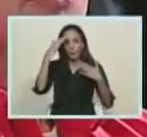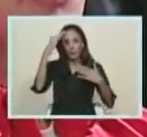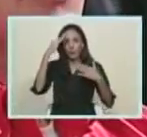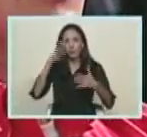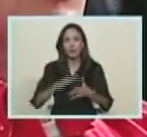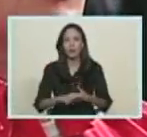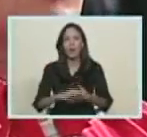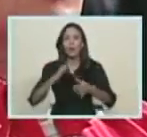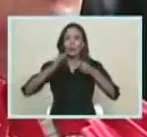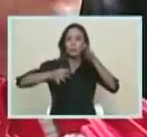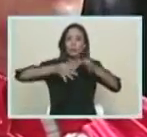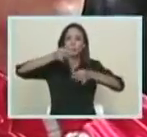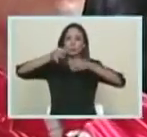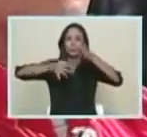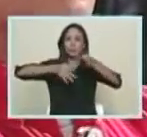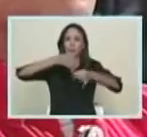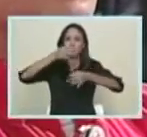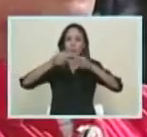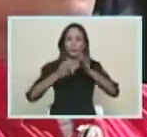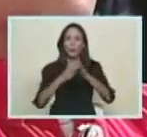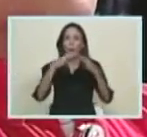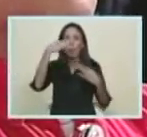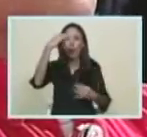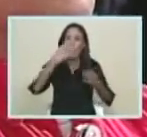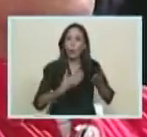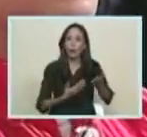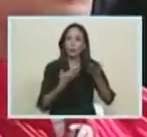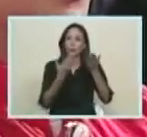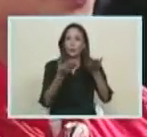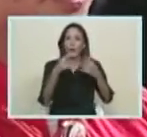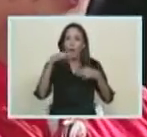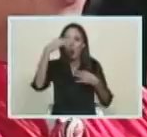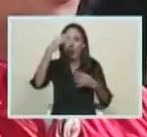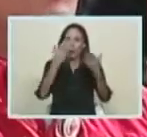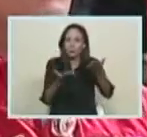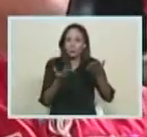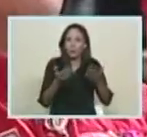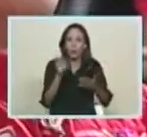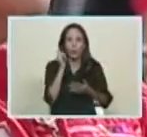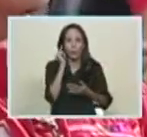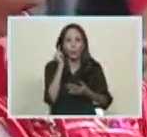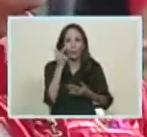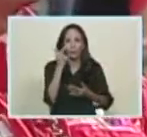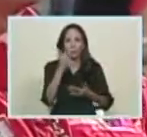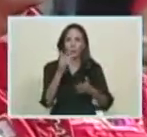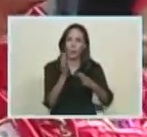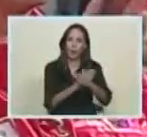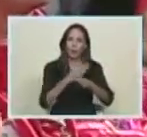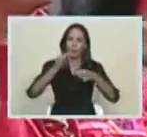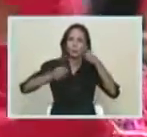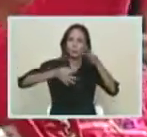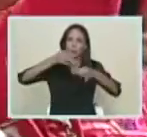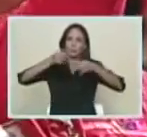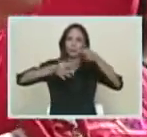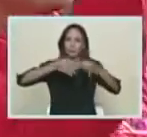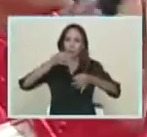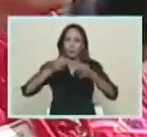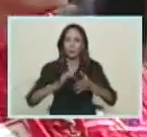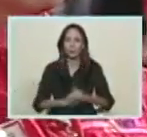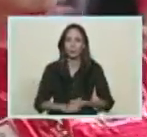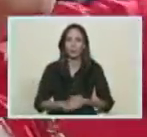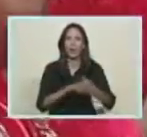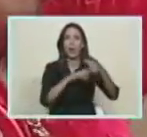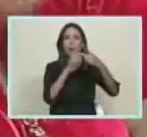palabras y además los documentos extraordinarios que me han entregado Yurbis Gómez y